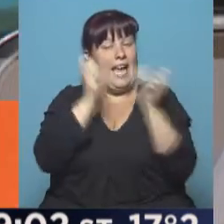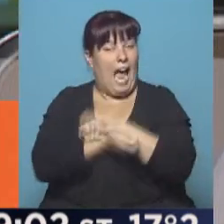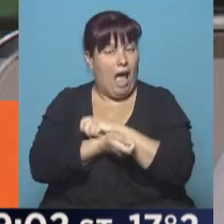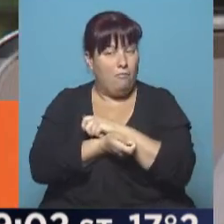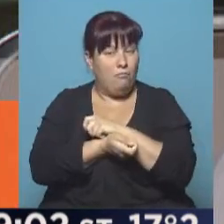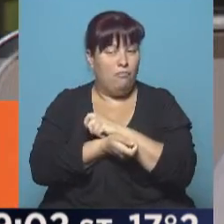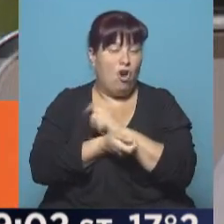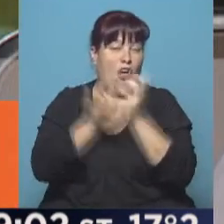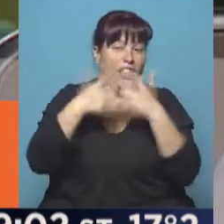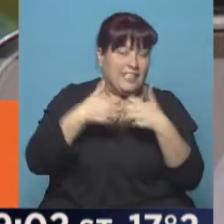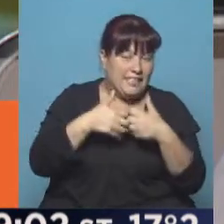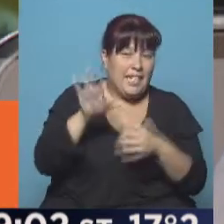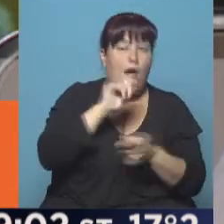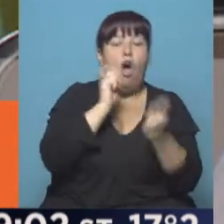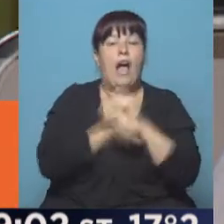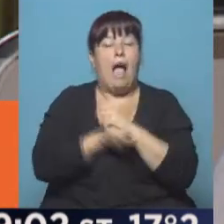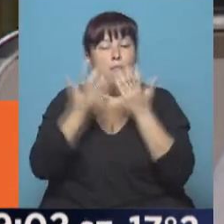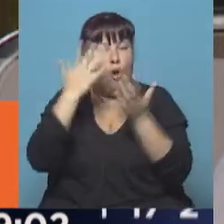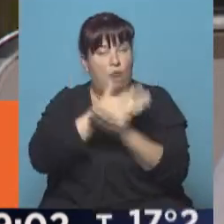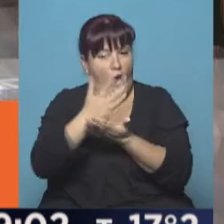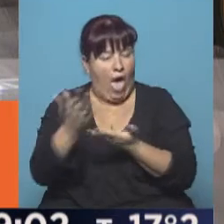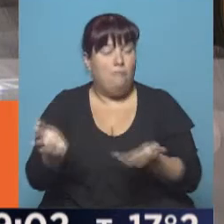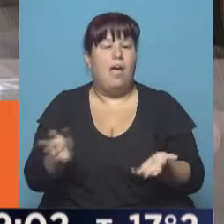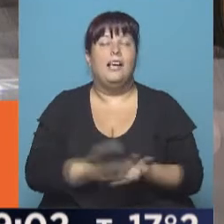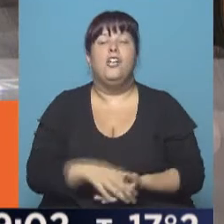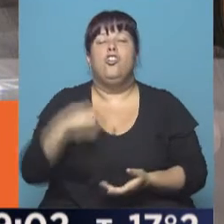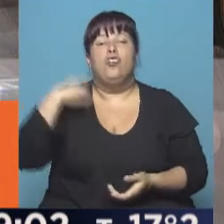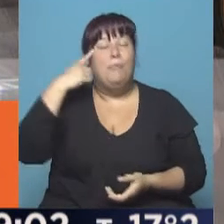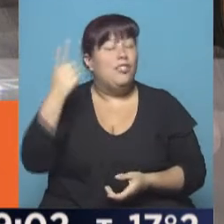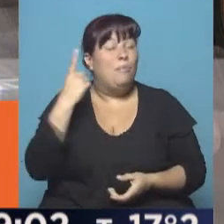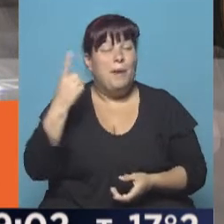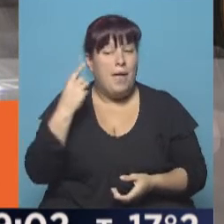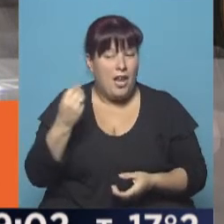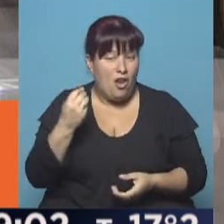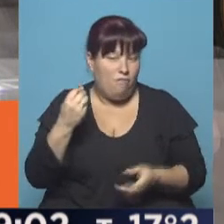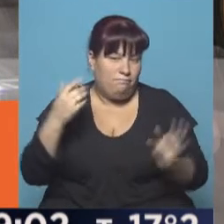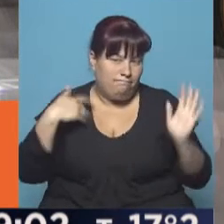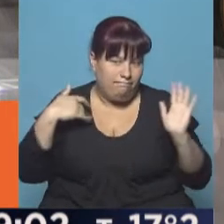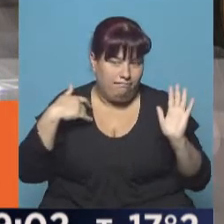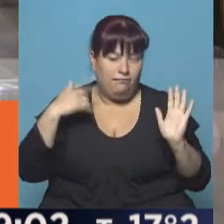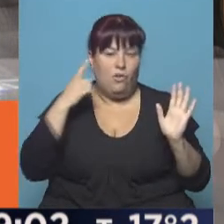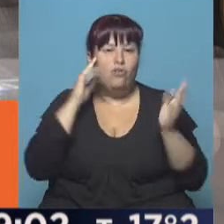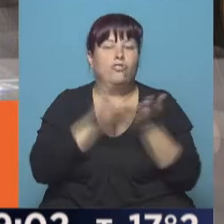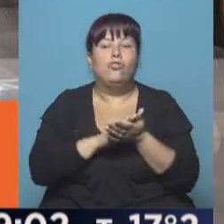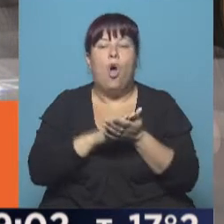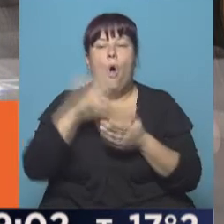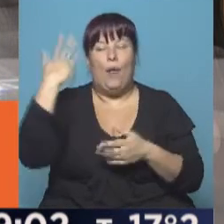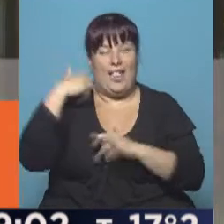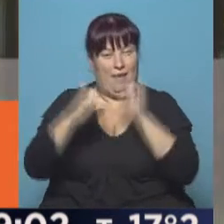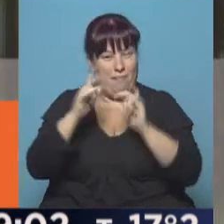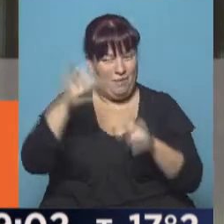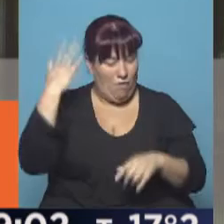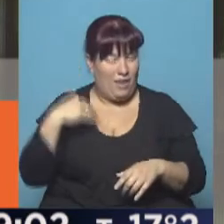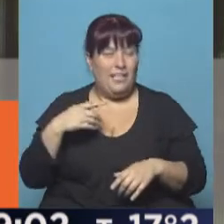de sistema o un cambio de programas yo creo que lo primero es de hoy y vinculándolo con lo que veníamos diciendo